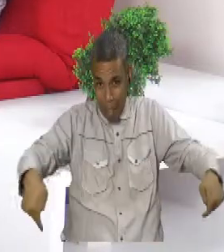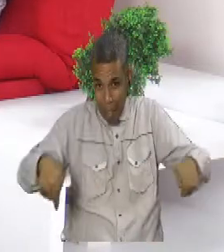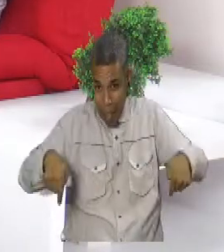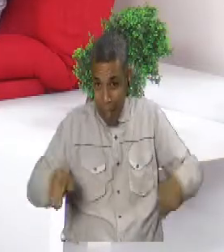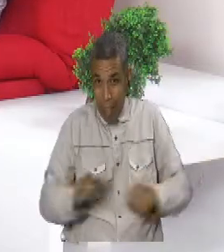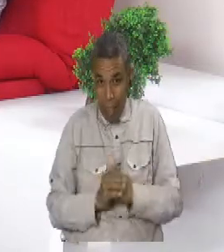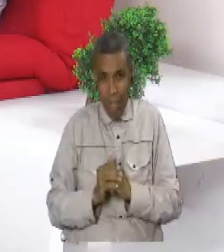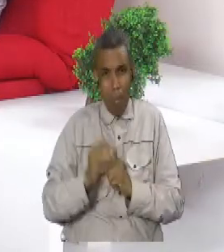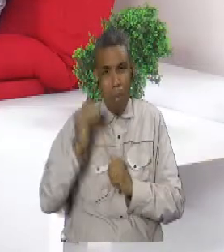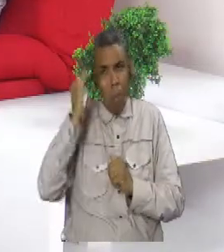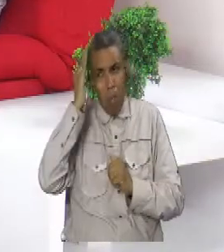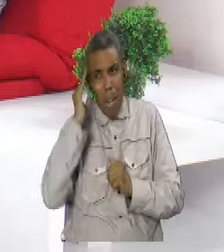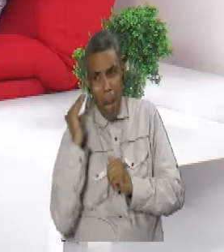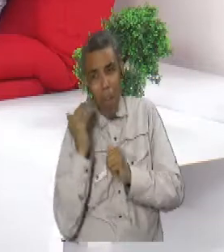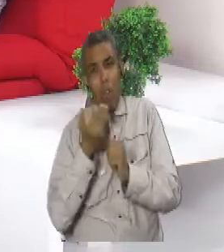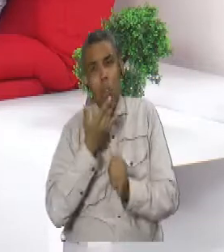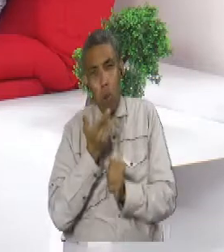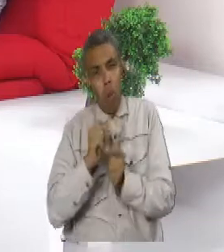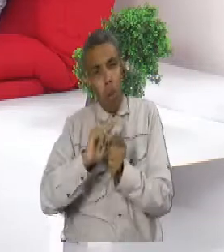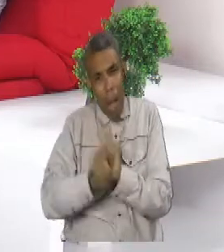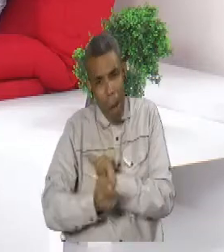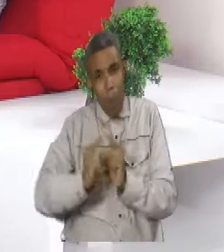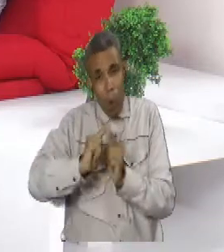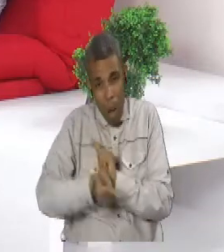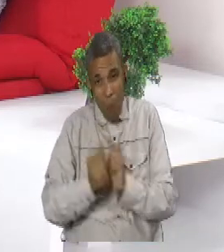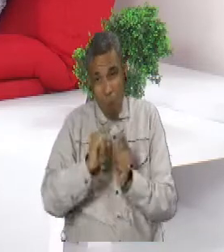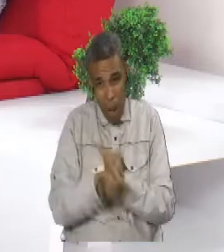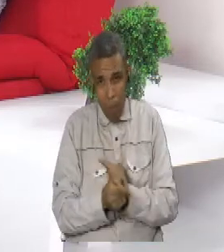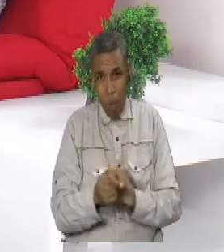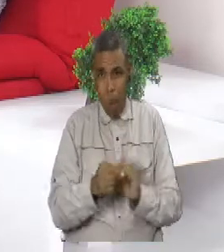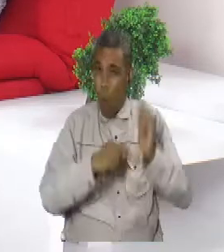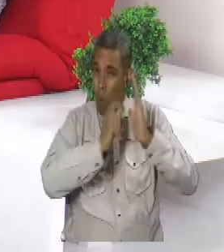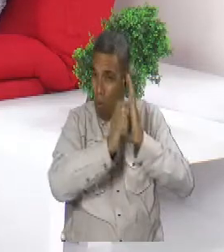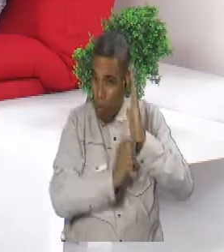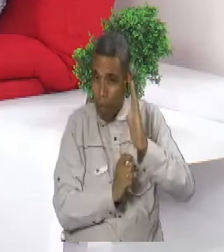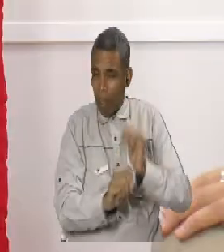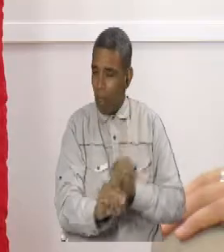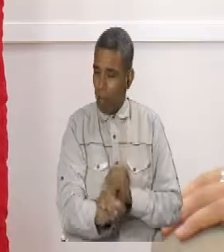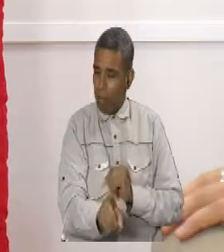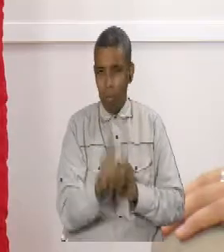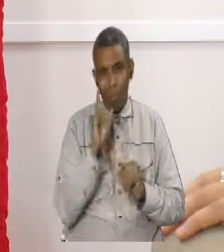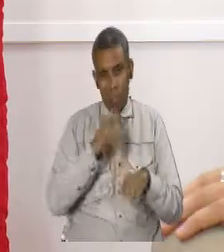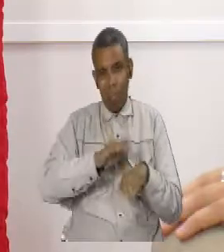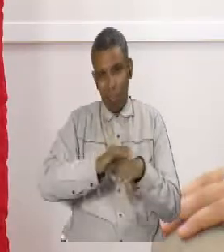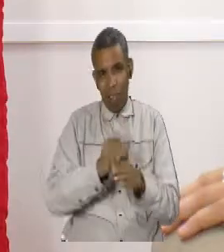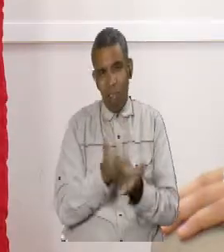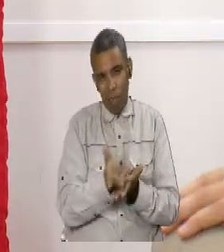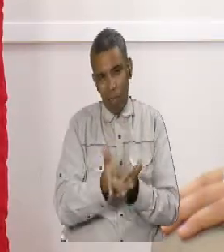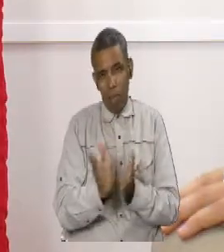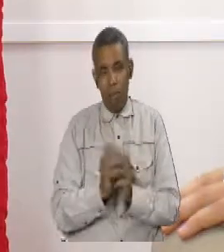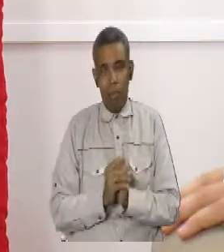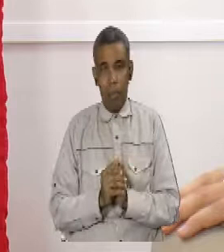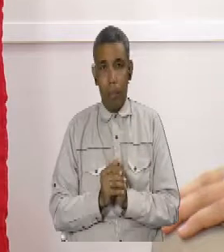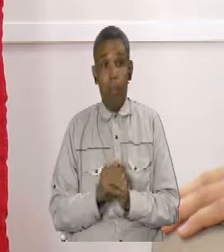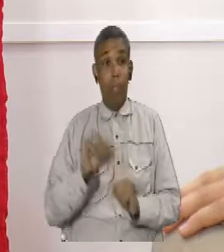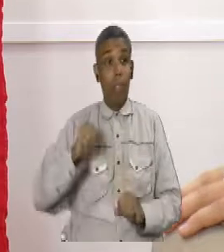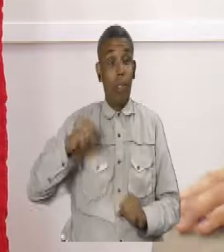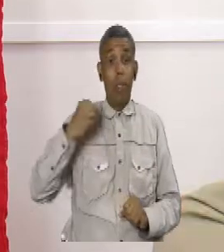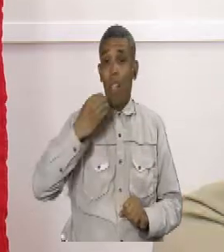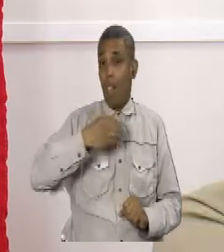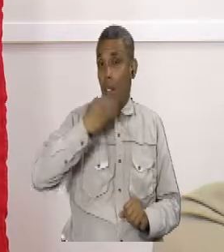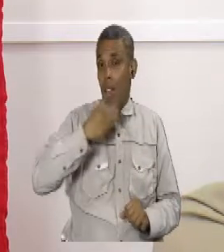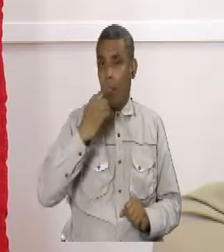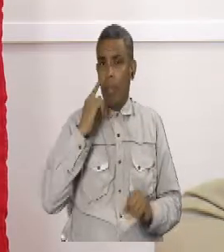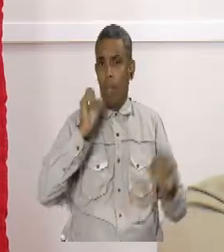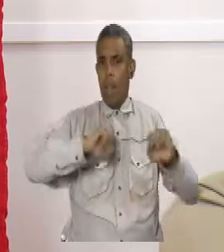repitan tantas veces. No, y es que es en serio lo que el doctor dice, porque hay personas o hay mujeres, sobre todo en este tema de calor, van al gimnasio en la mañana,